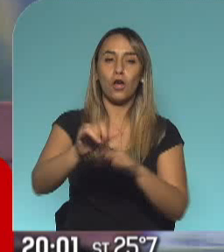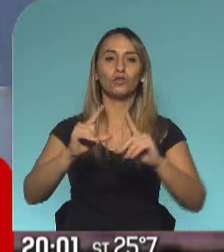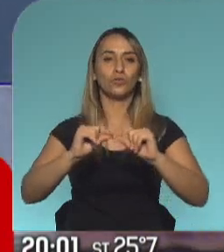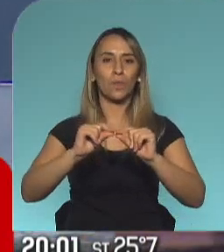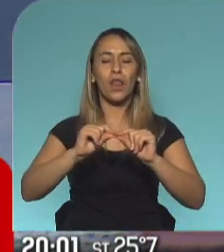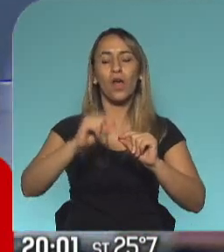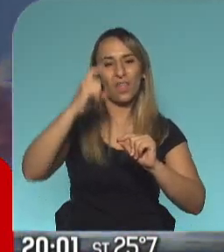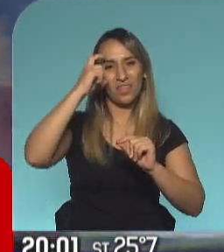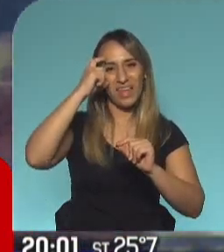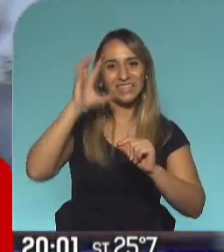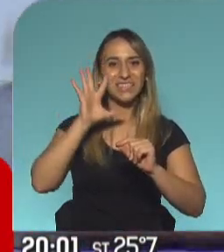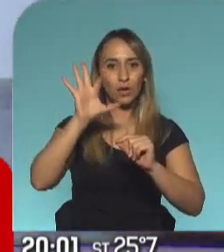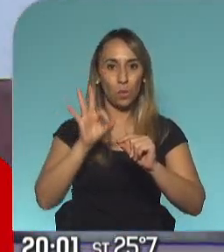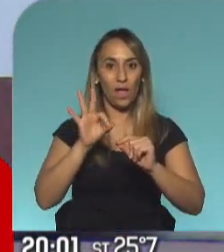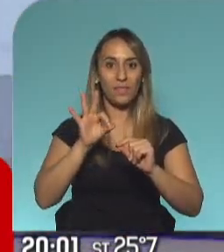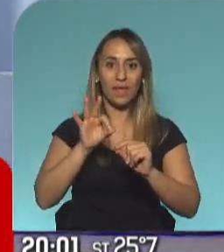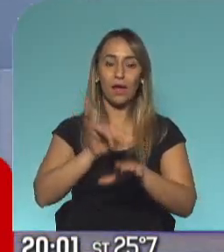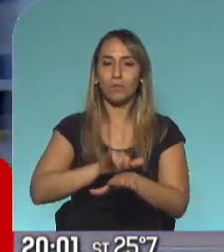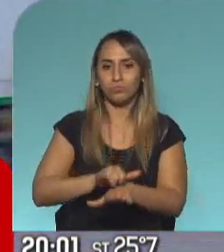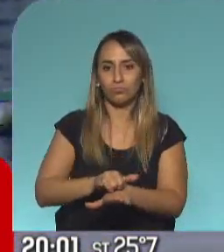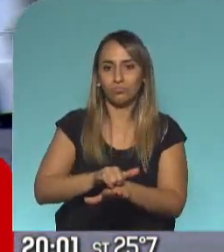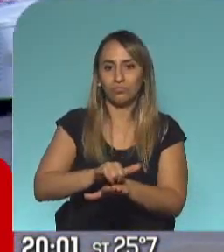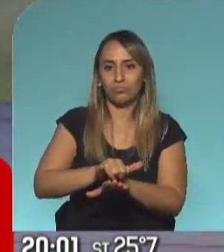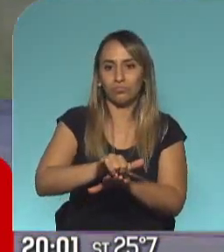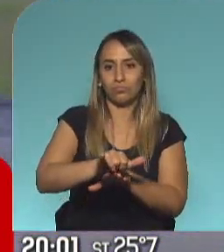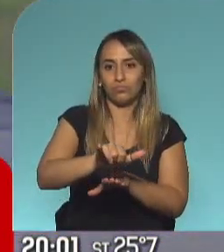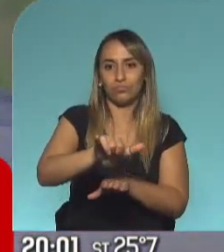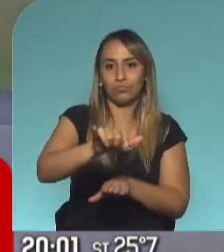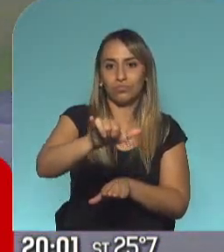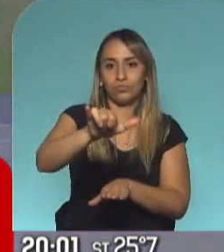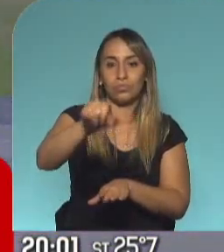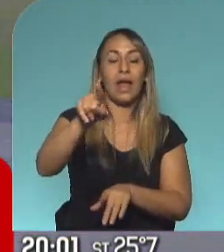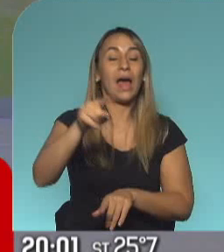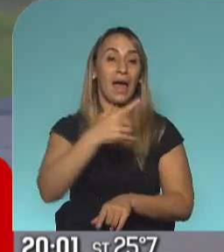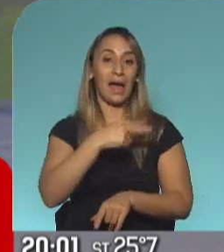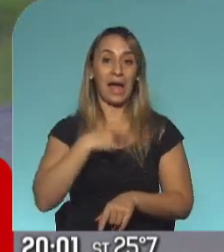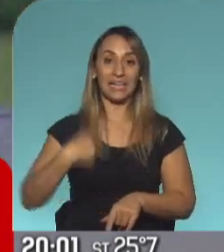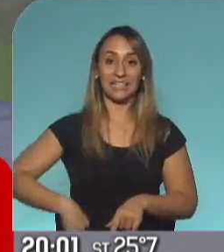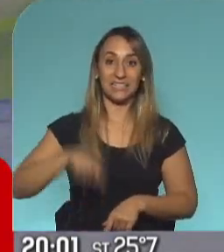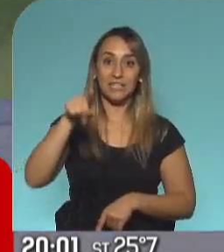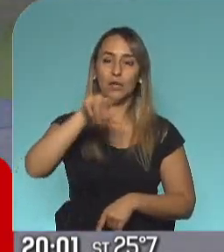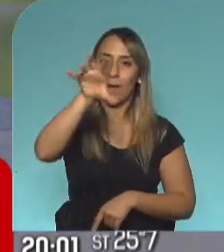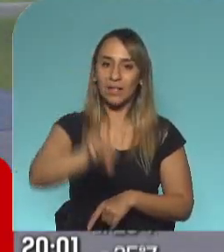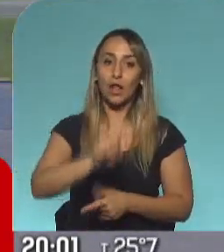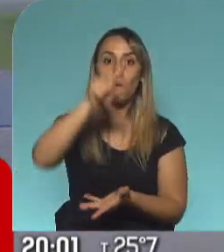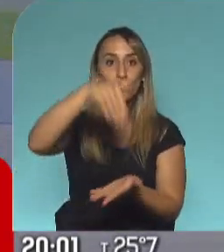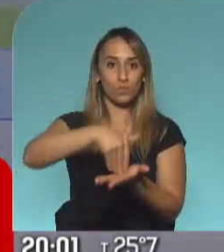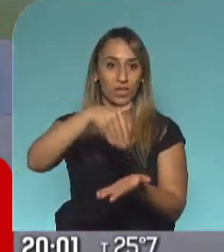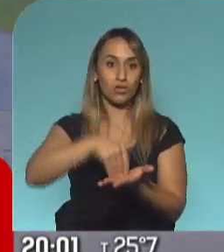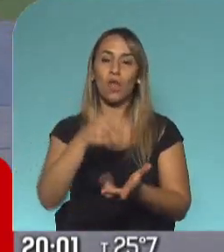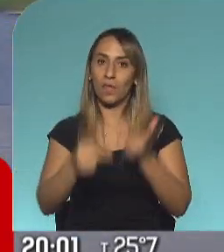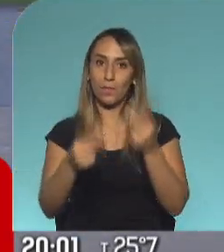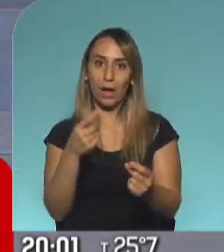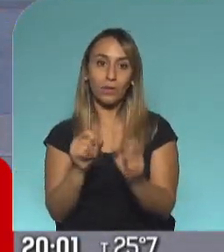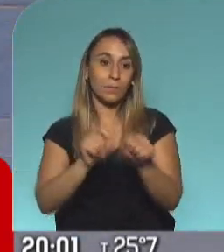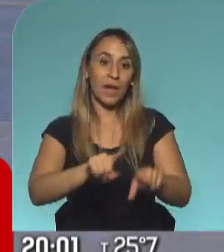Argentinas comienza a despegar con destino a Beijing, a China, para traer 1 millón de dosis de la vacuna Sinopharm para inmunizar a